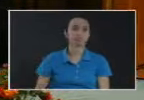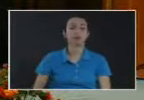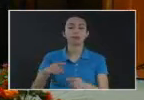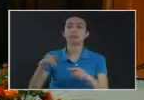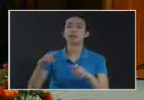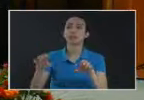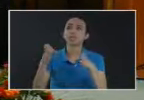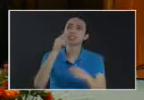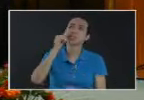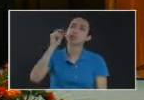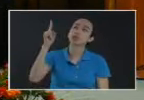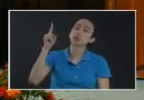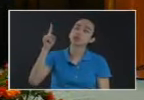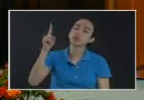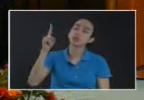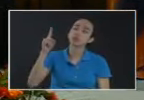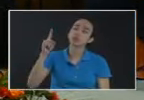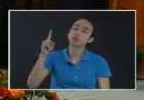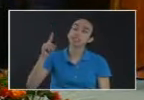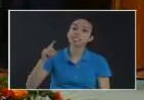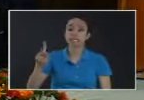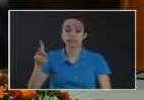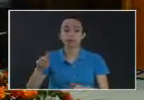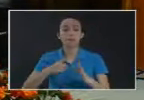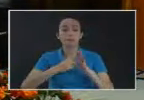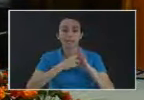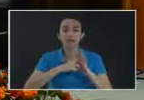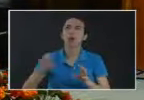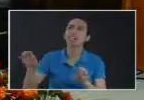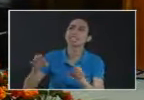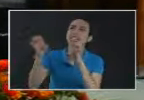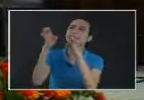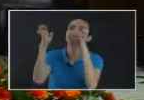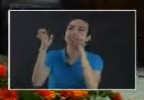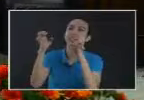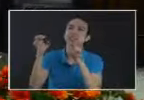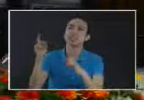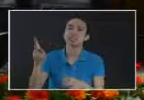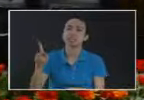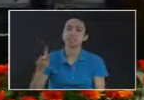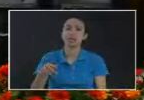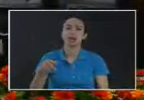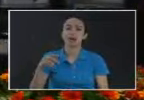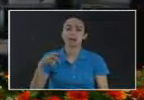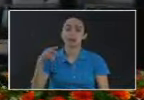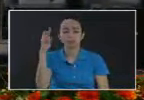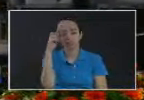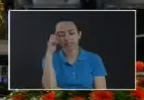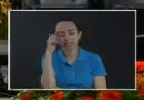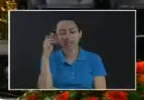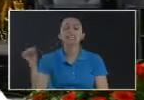Señor, y comienzo a examinarme qué es lo que yo no he podido vencer.